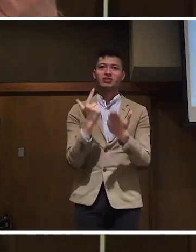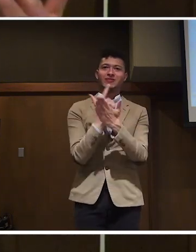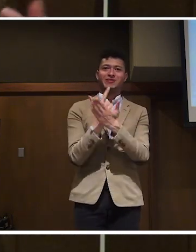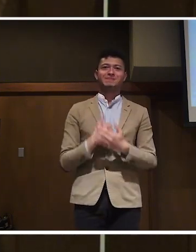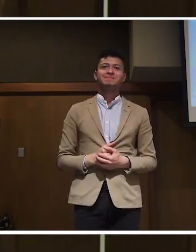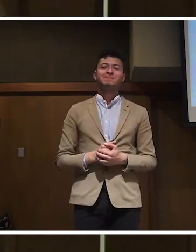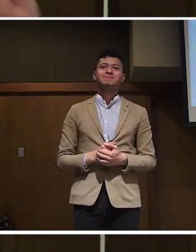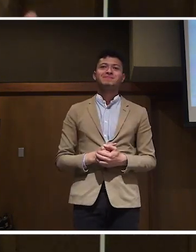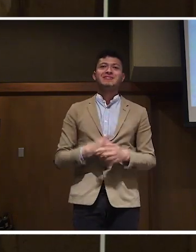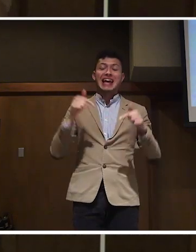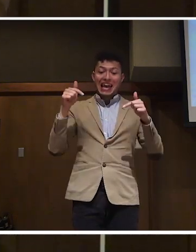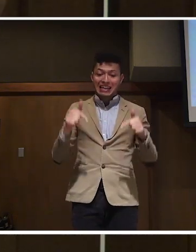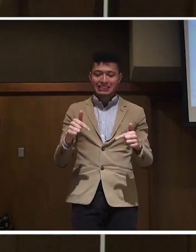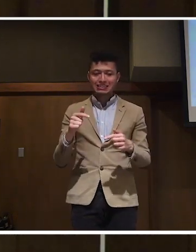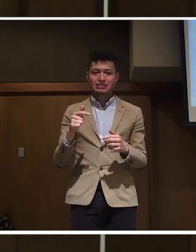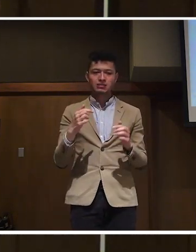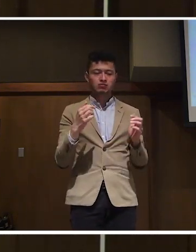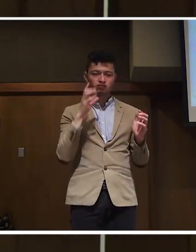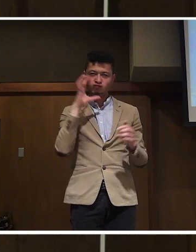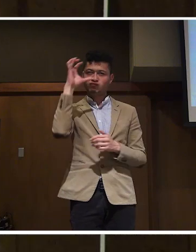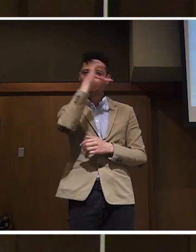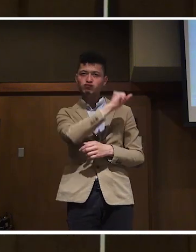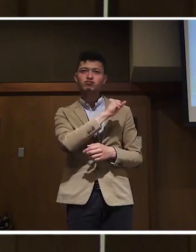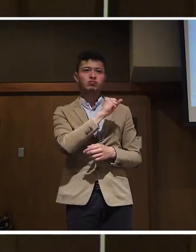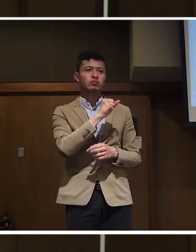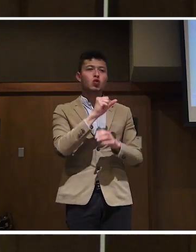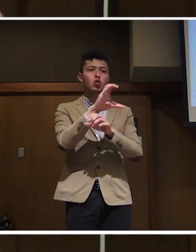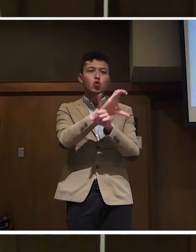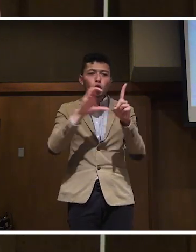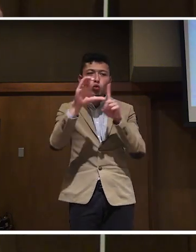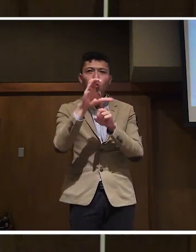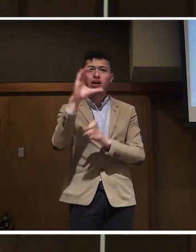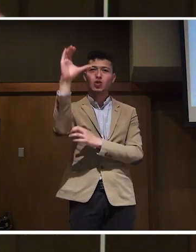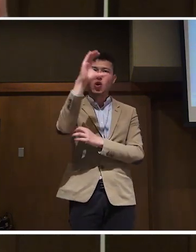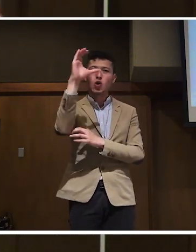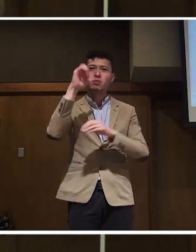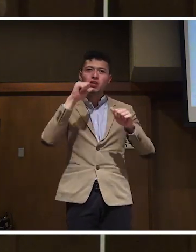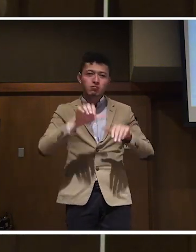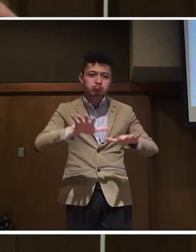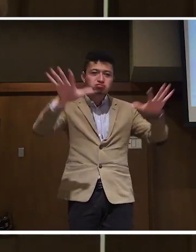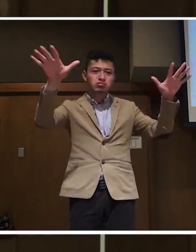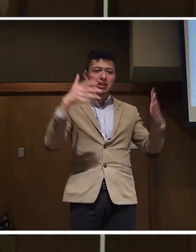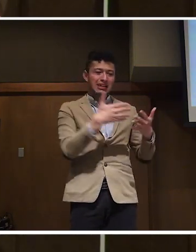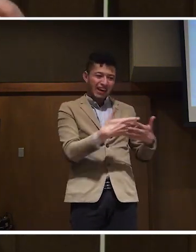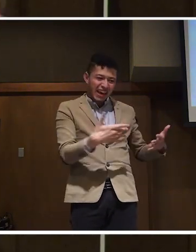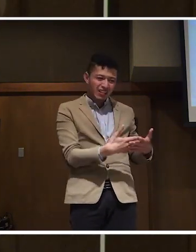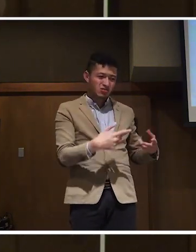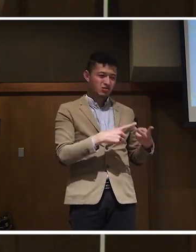esa imagen, permite estudiar, conocer la cultura colombiana publicada en textos, en